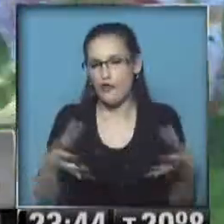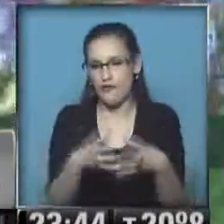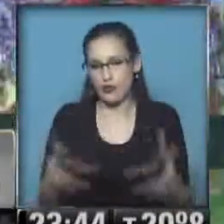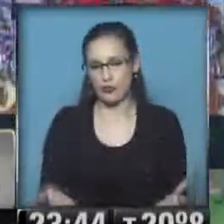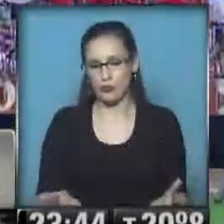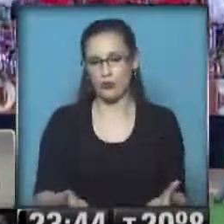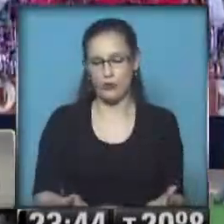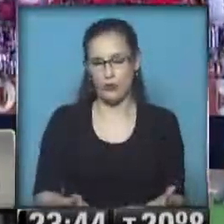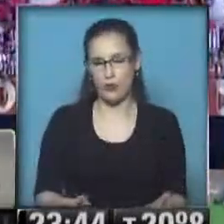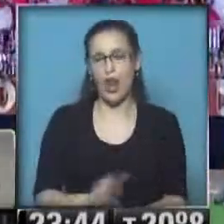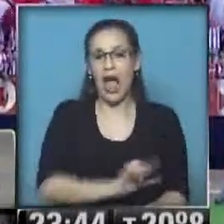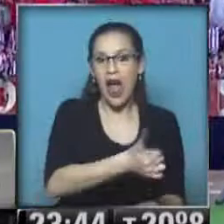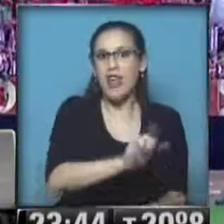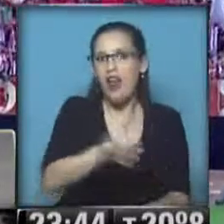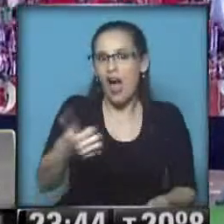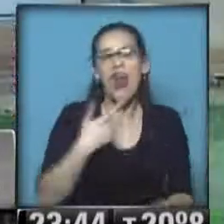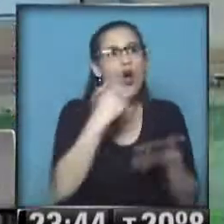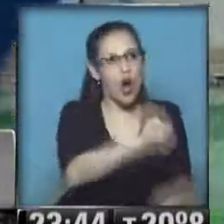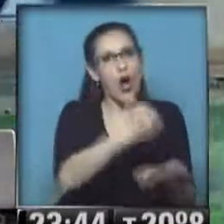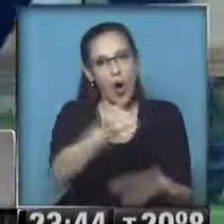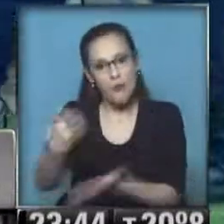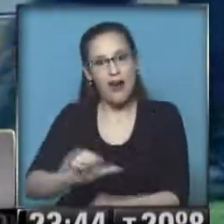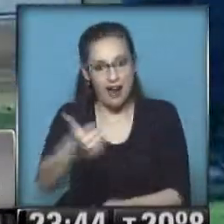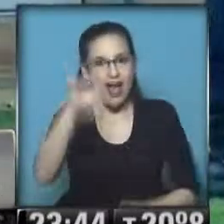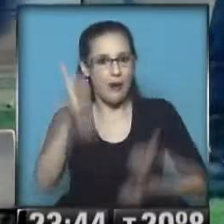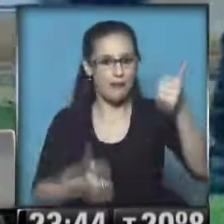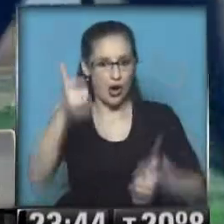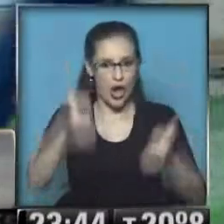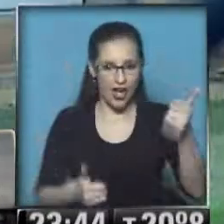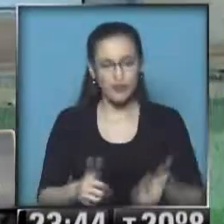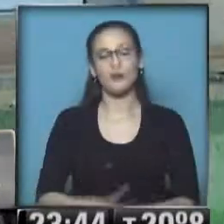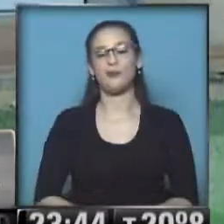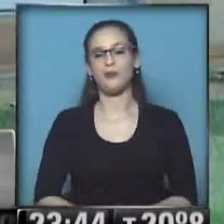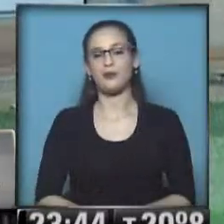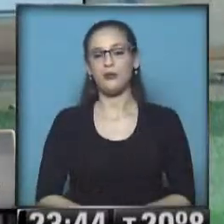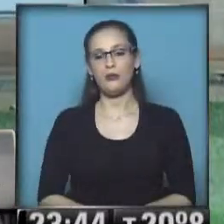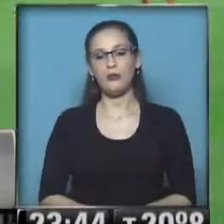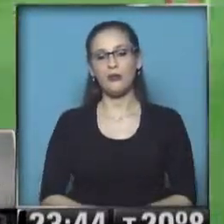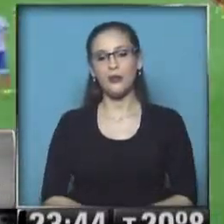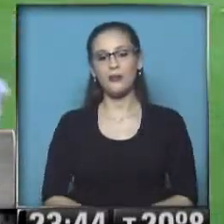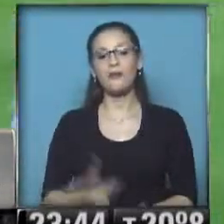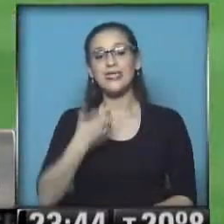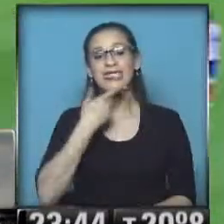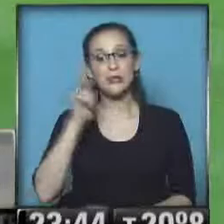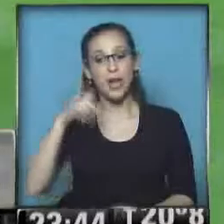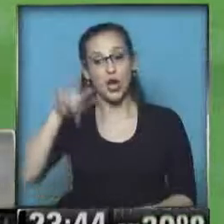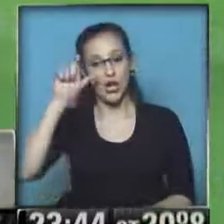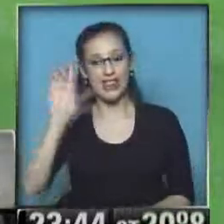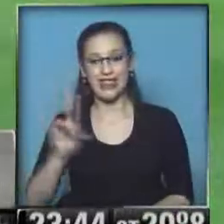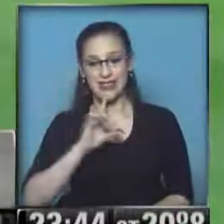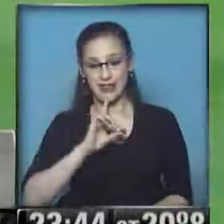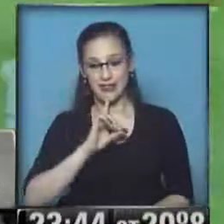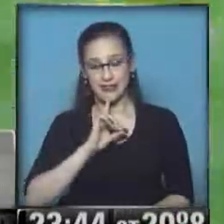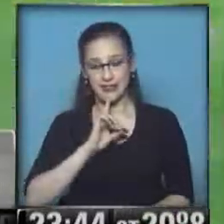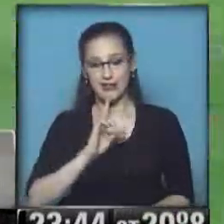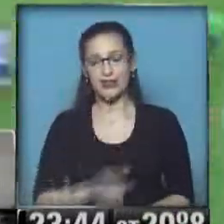España y por supuesto también el campeonato local. Así recibían los hinchas al equipo de este señor, del Cholo, Diego Pablo Simeone, técnico